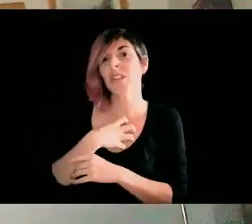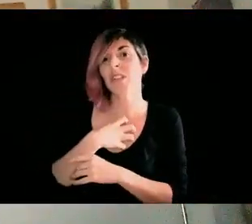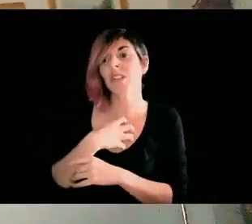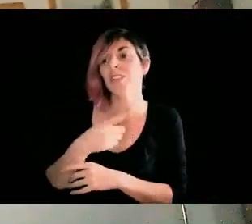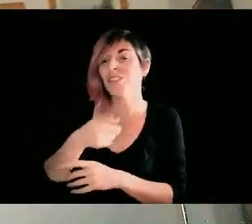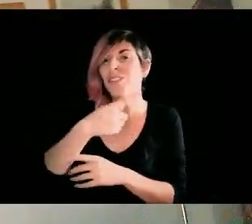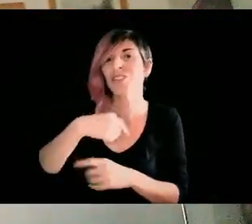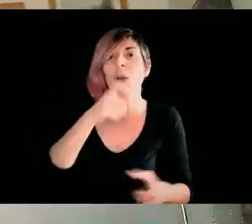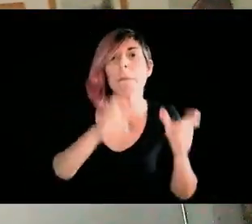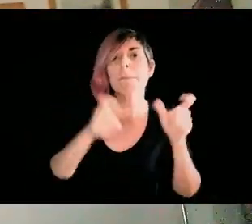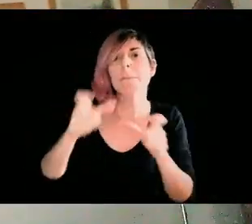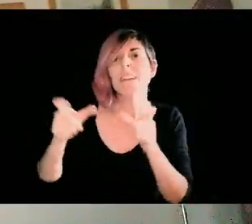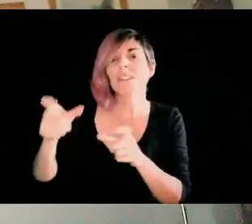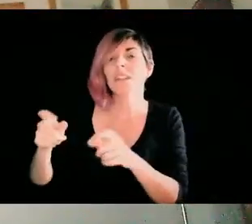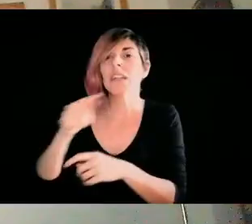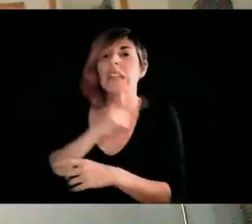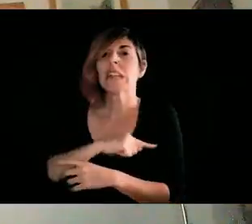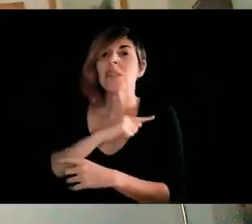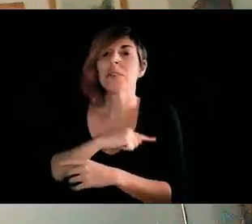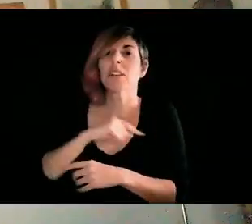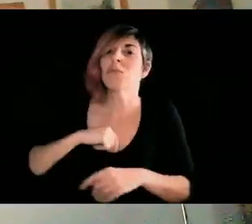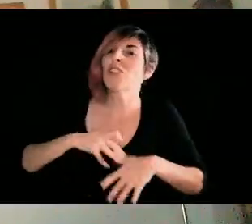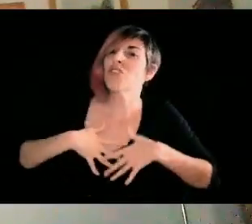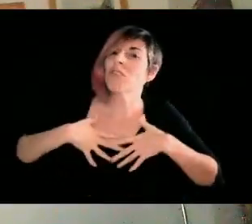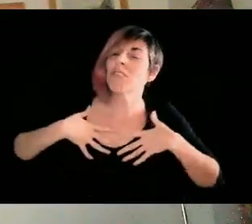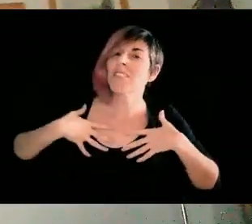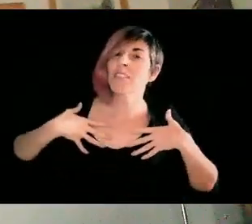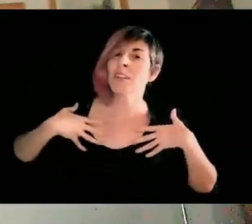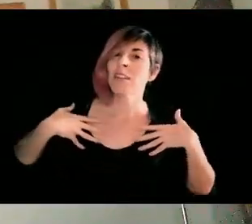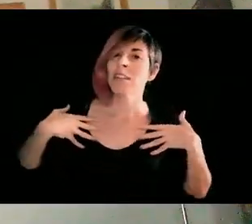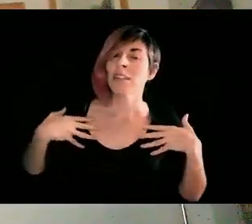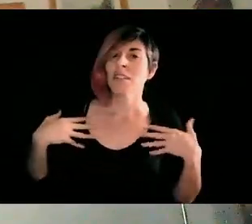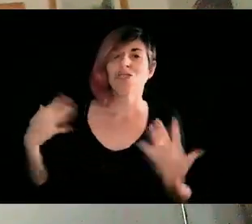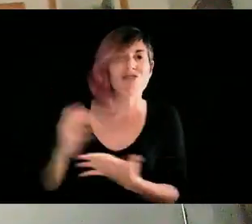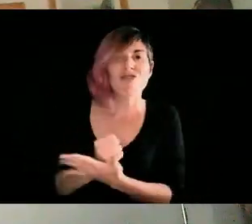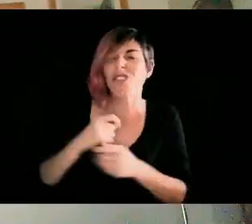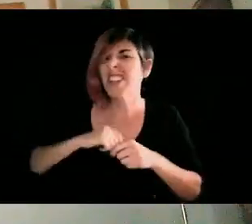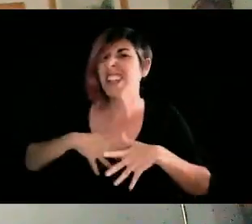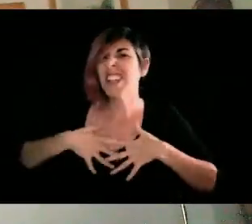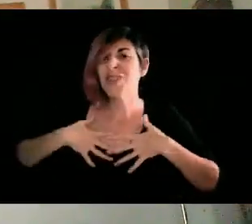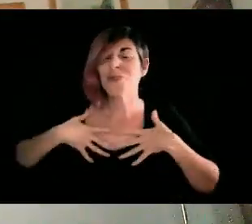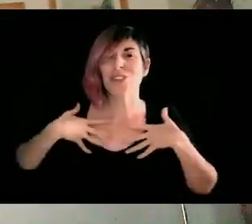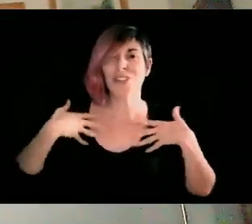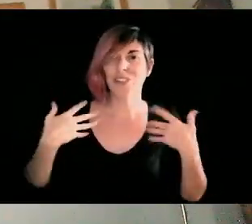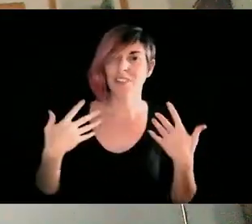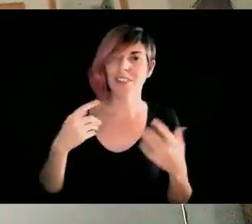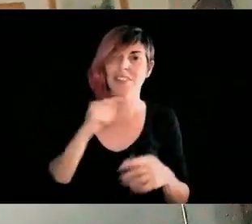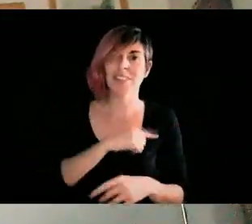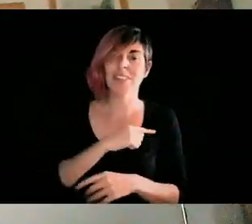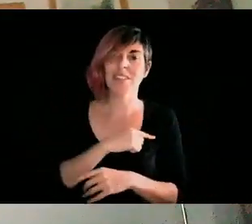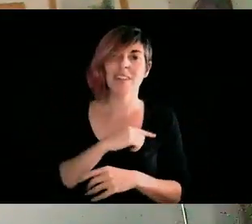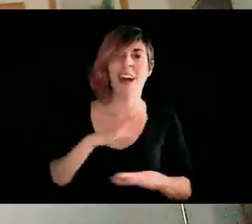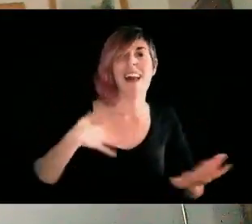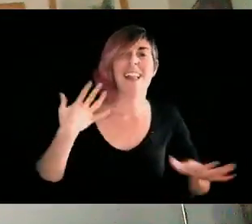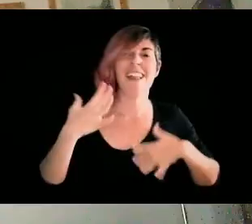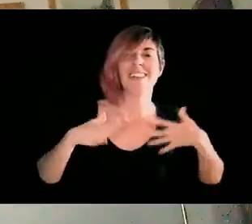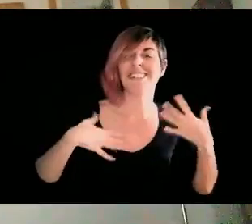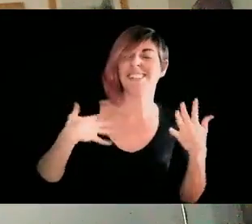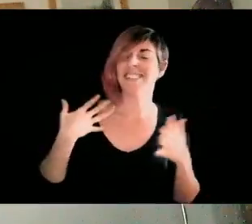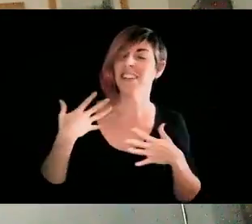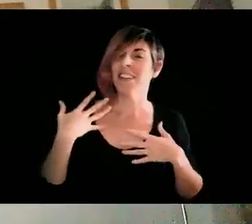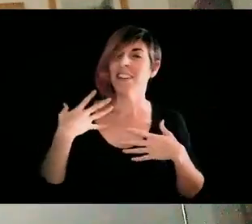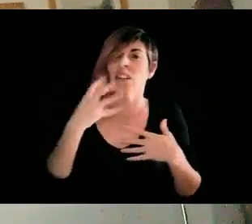somos seres sintientes que sienten emociones y que sienten todas las emociones,